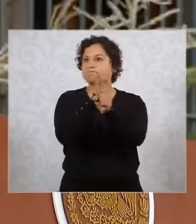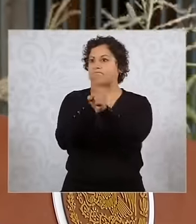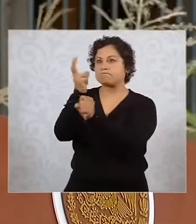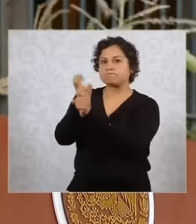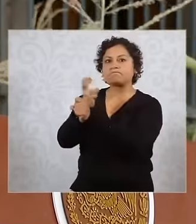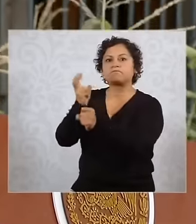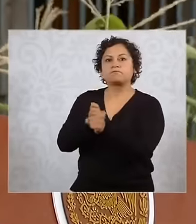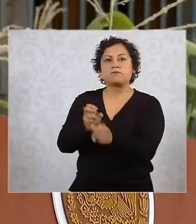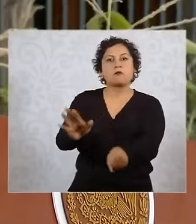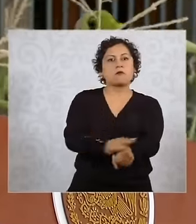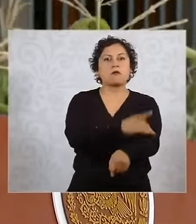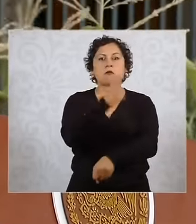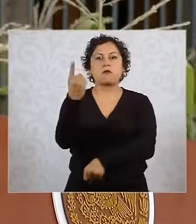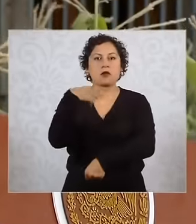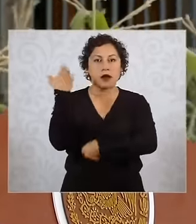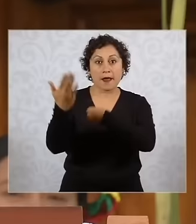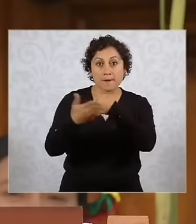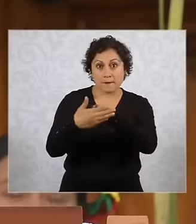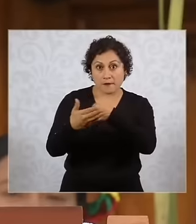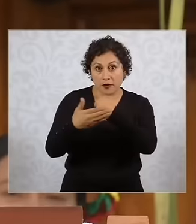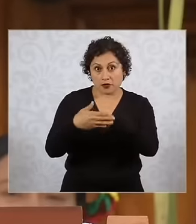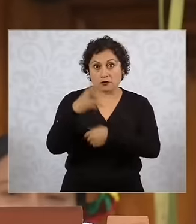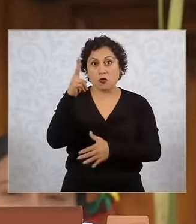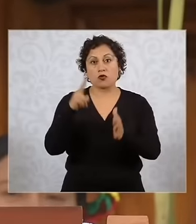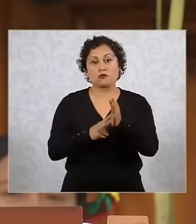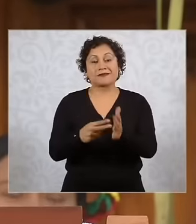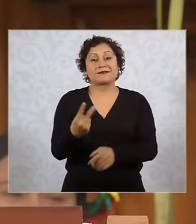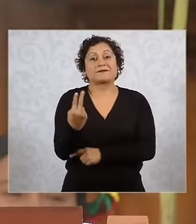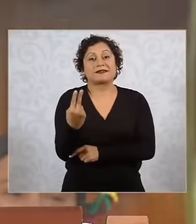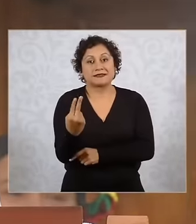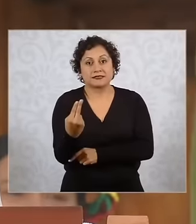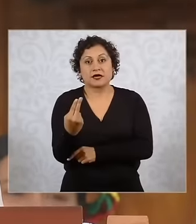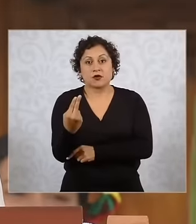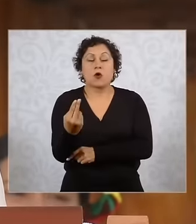elección es en junio del 2025.